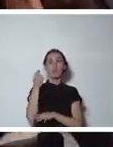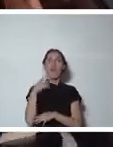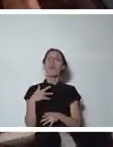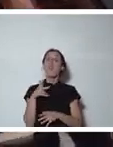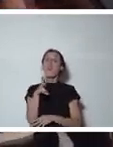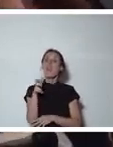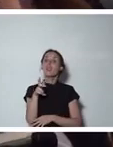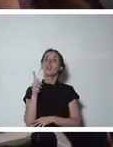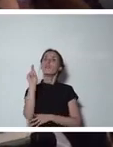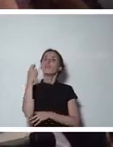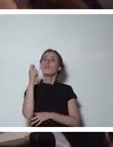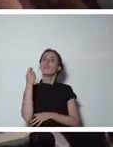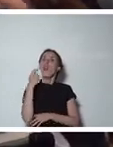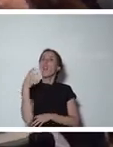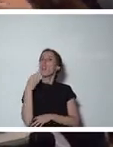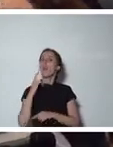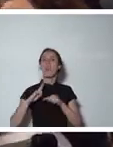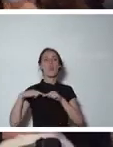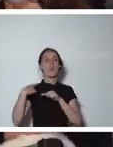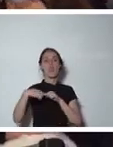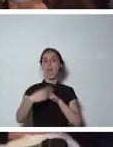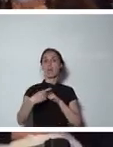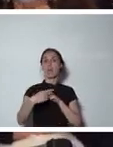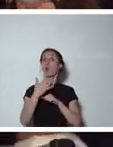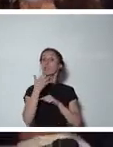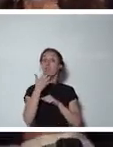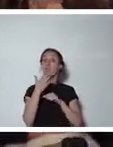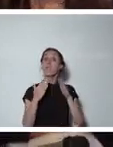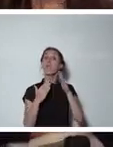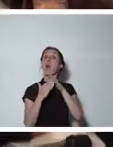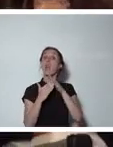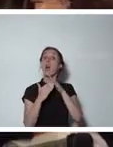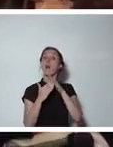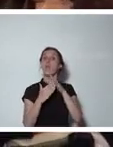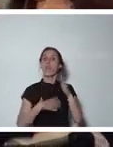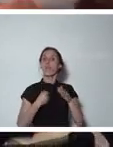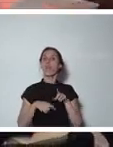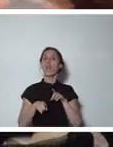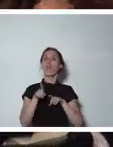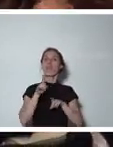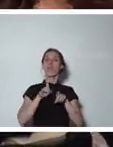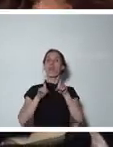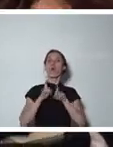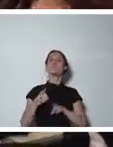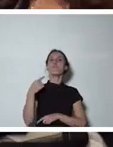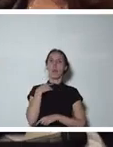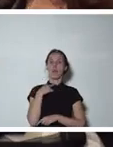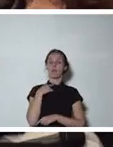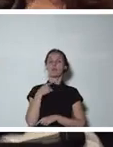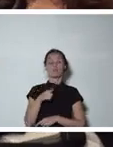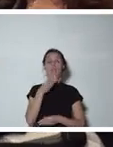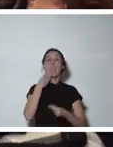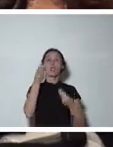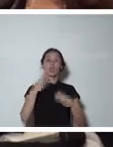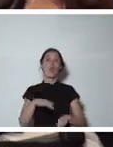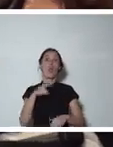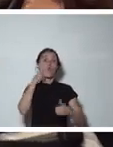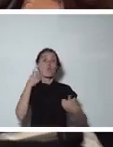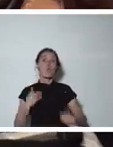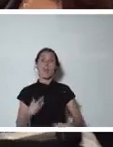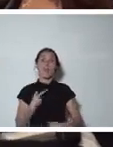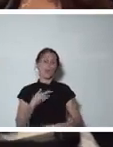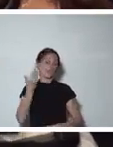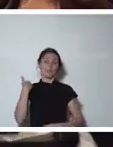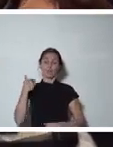reconquista diaria porque si no se retrocede y se pierden no Y eso desgraciadamente lo hemos visto tantas y tantas veces en la historia de la humanidad y